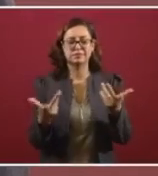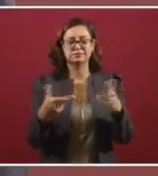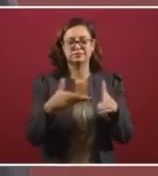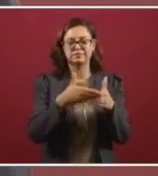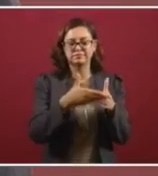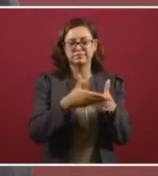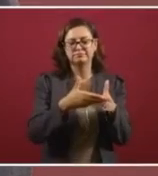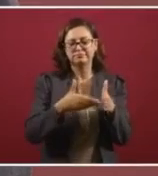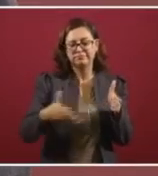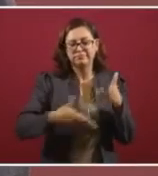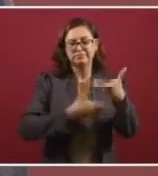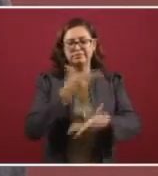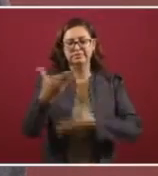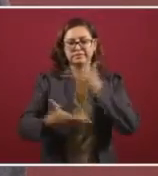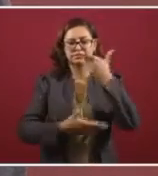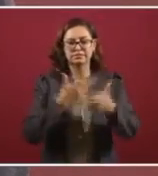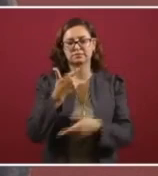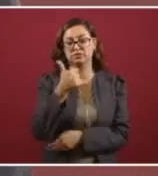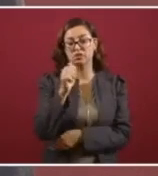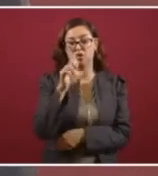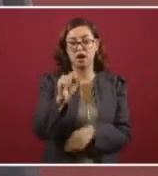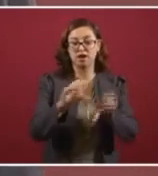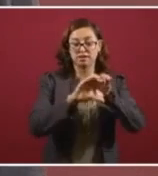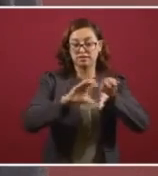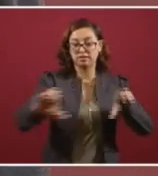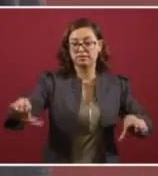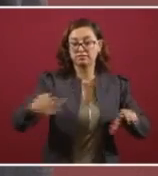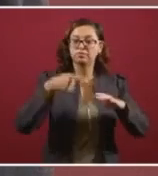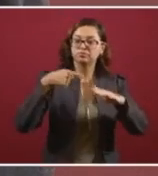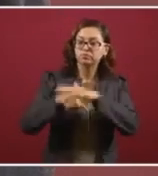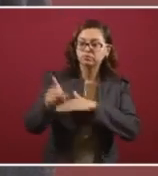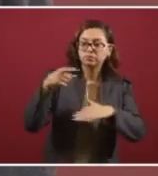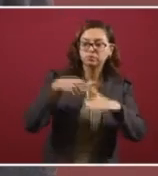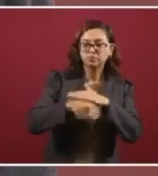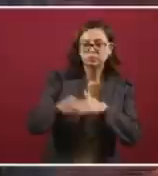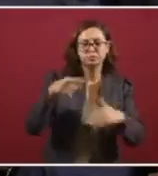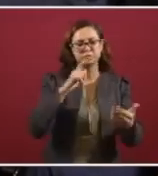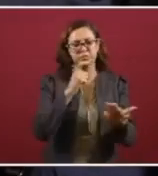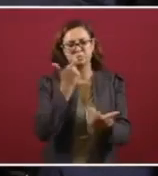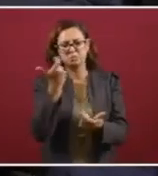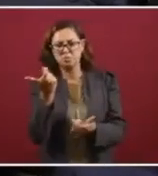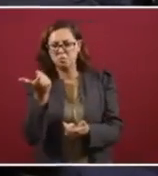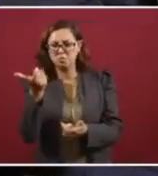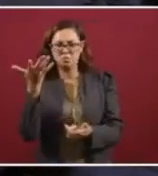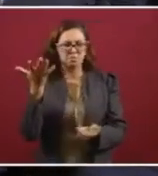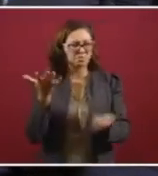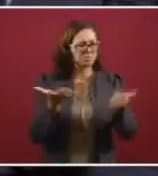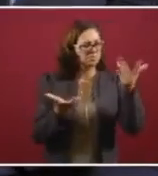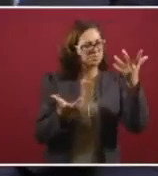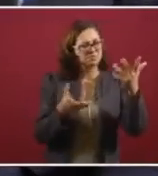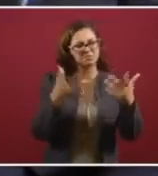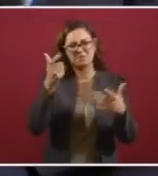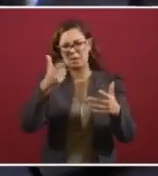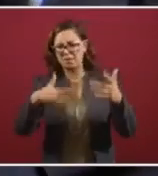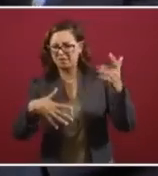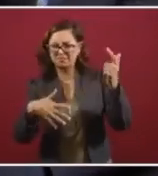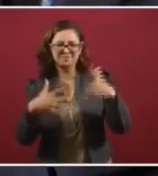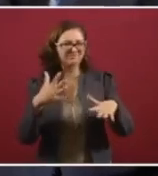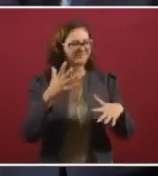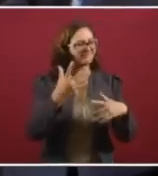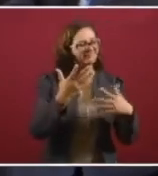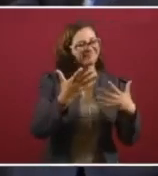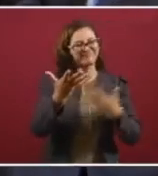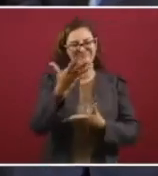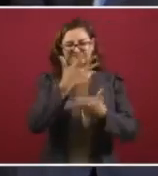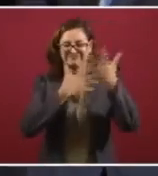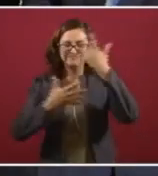país con el cual se garantiza el abasto de gas y el fomento de la industria nacional esto luego de las discrepancias que se tenían con